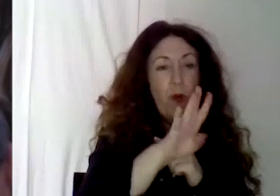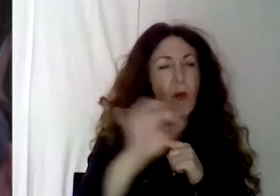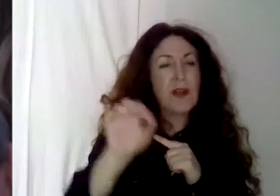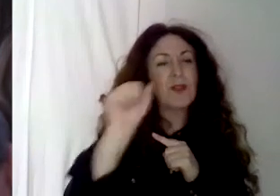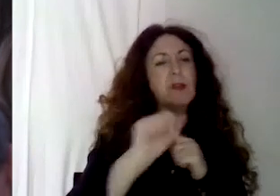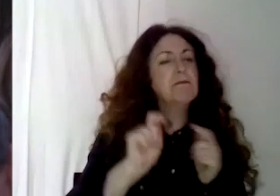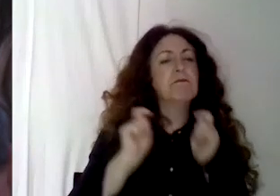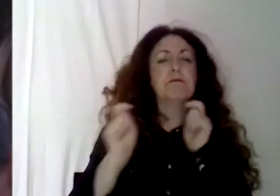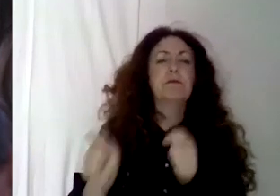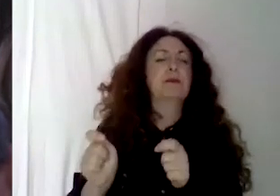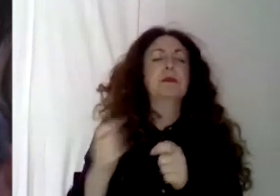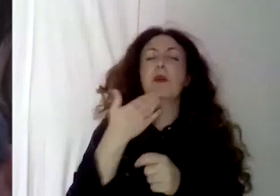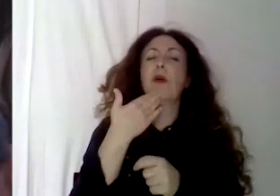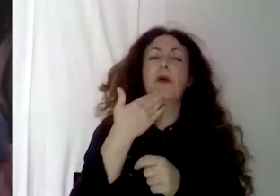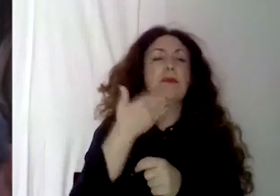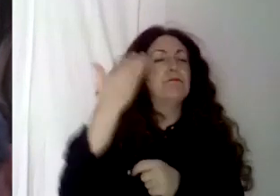grandes compositores